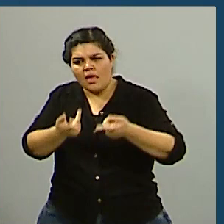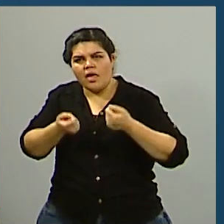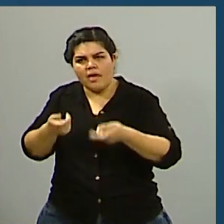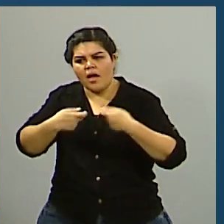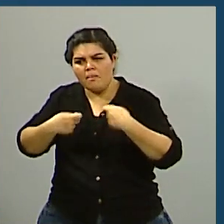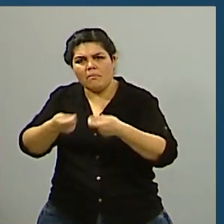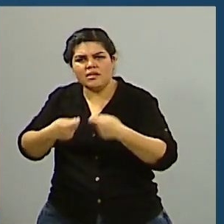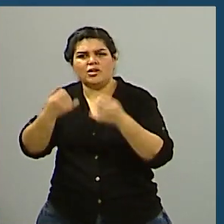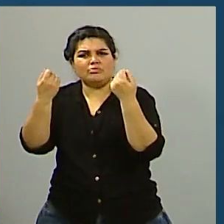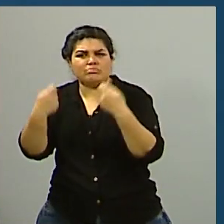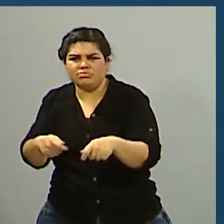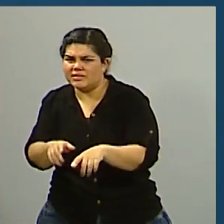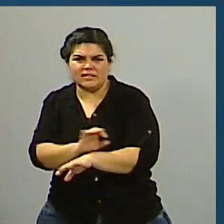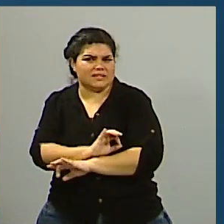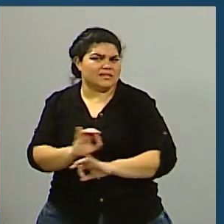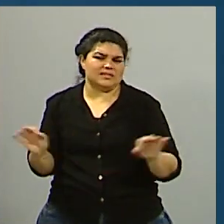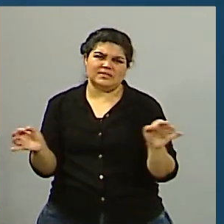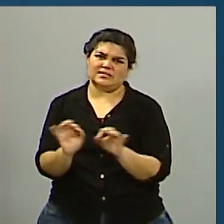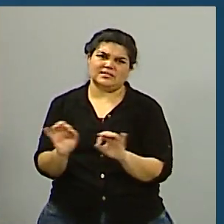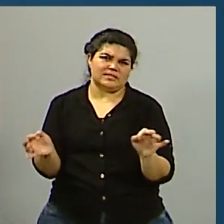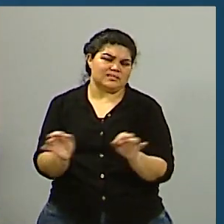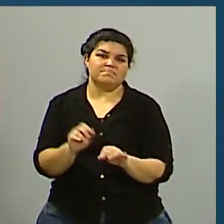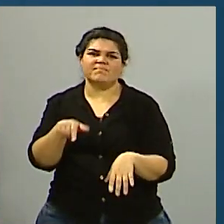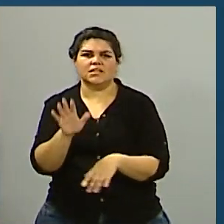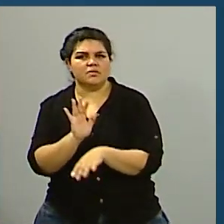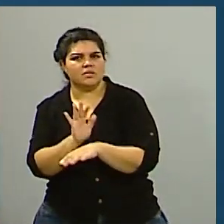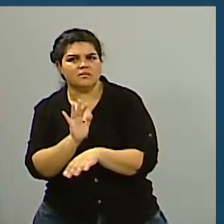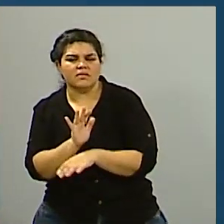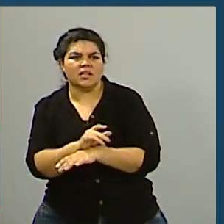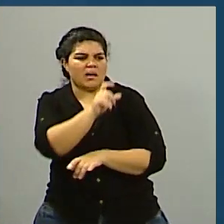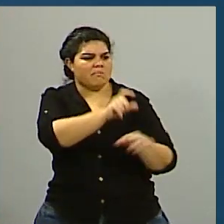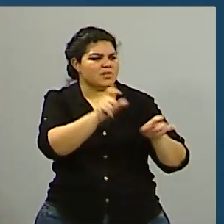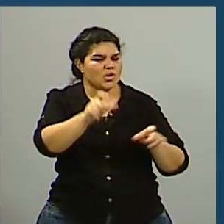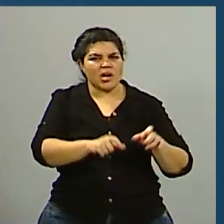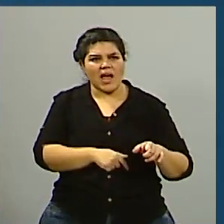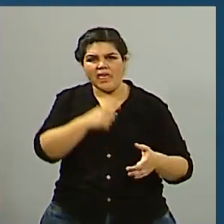Claro. Excepto conectividad, cuando hace 30 años no hablábamos de esto, hoy hablamos de lo